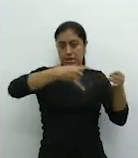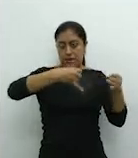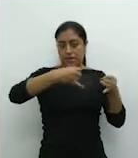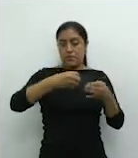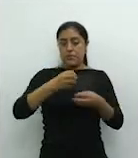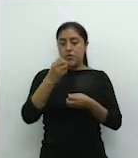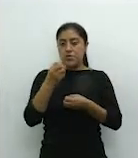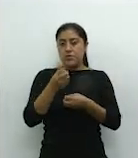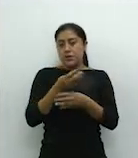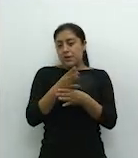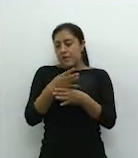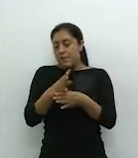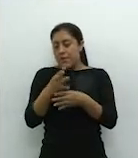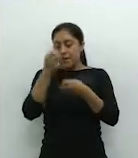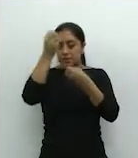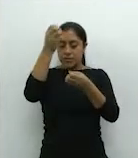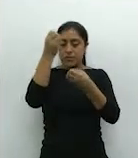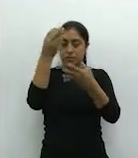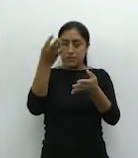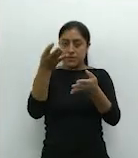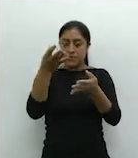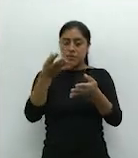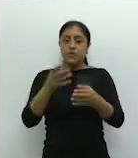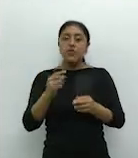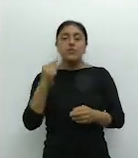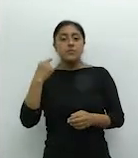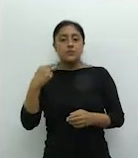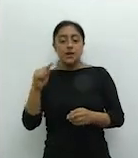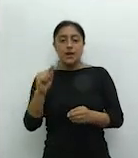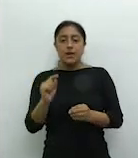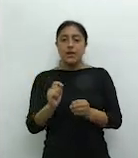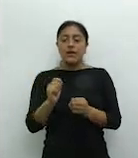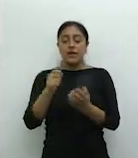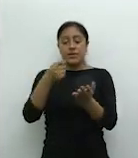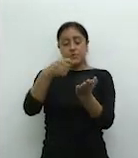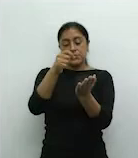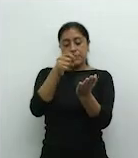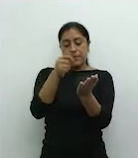que toda la institución funcione acorde al mandato legal,